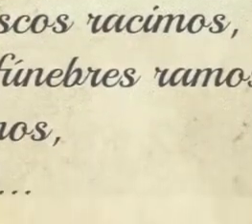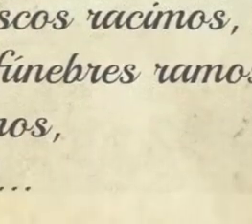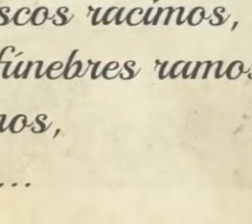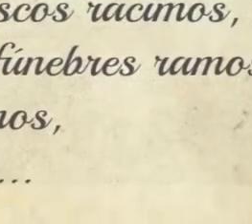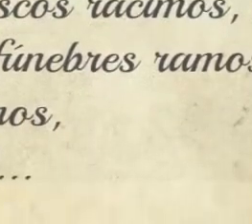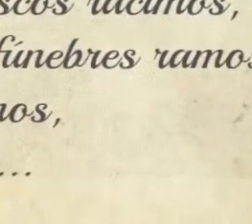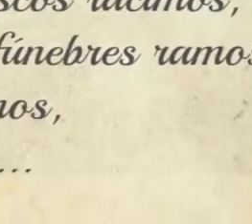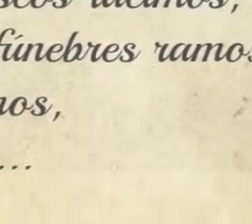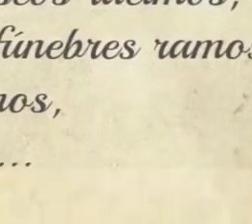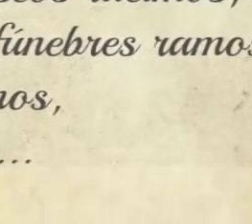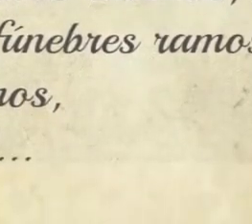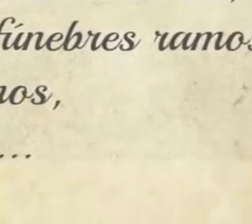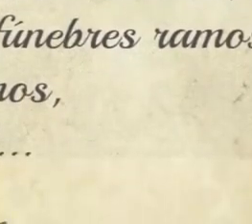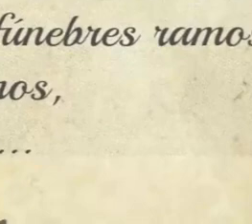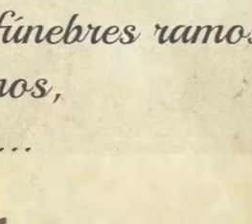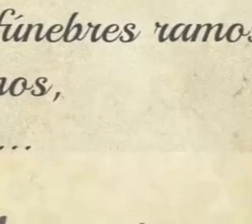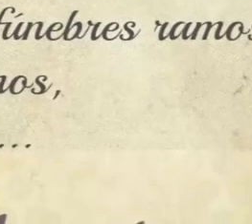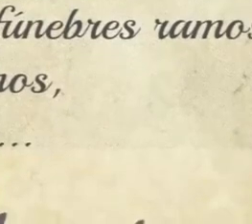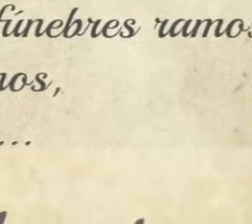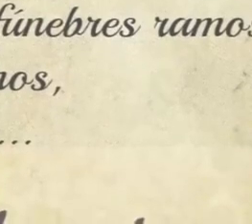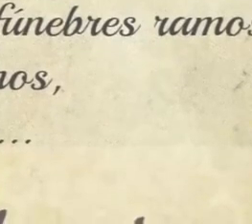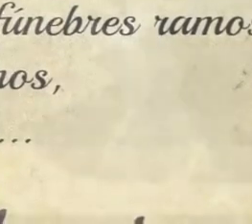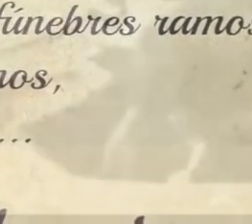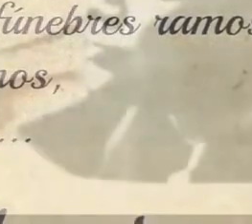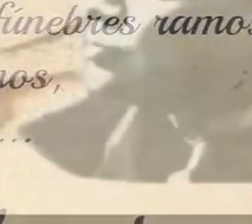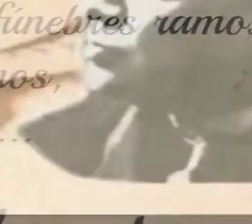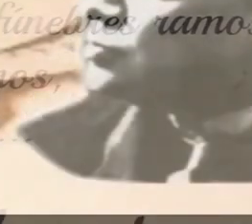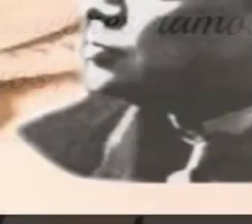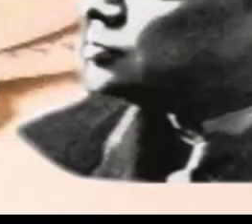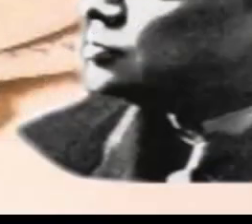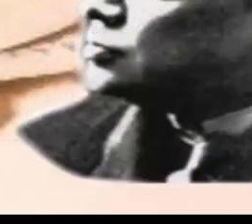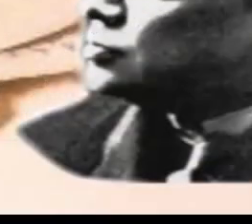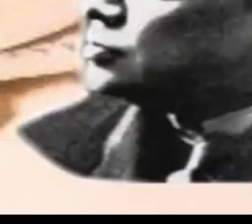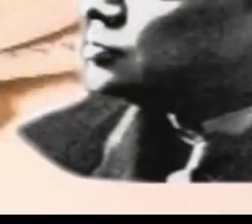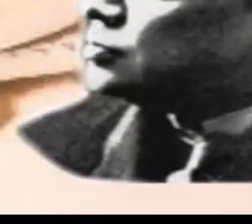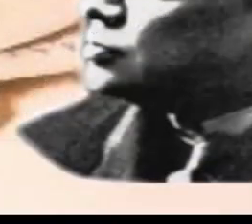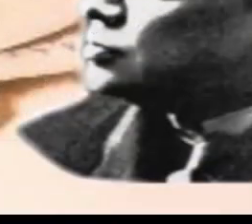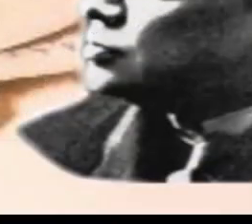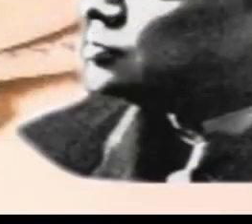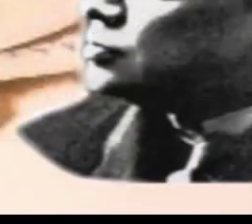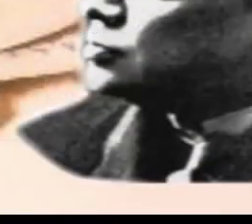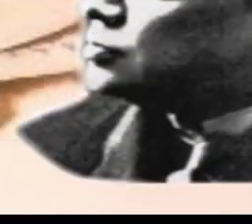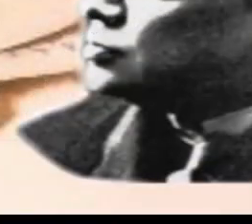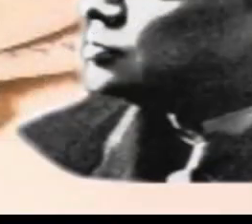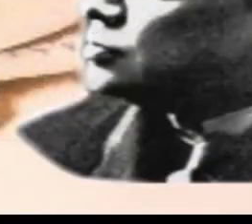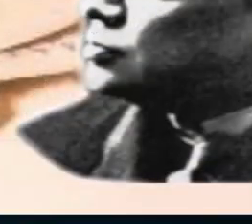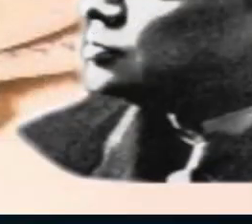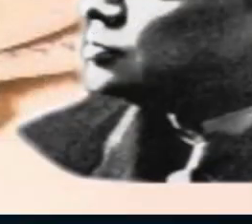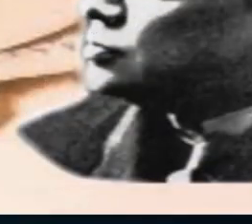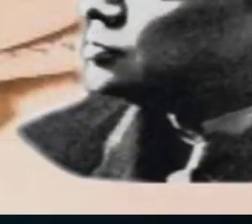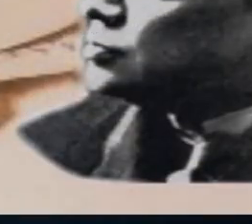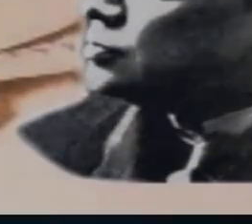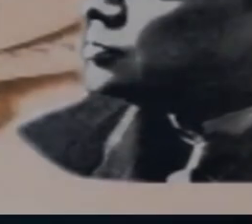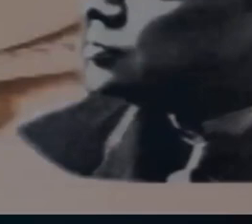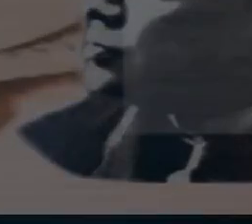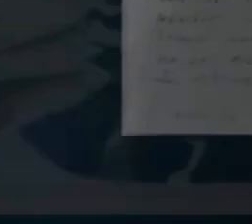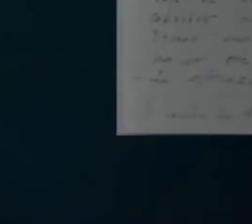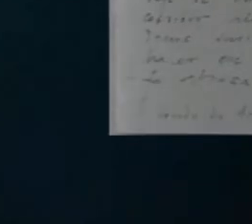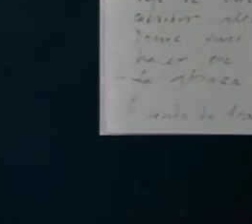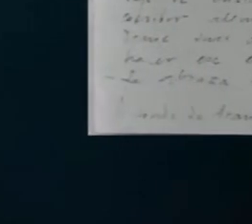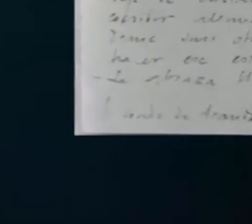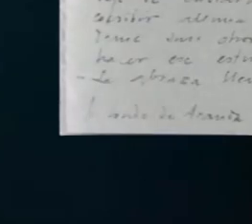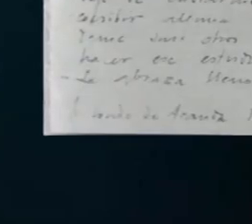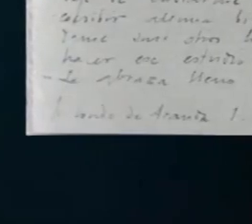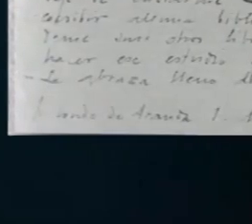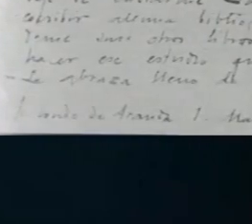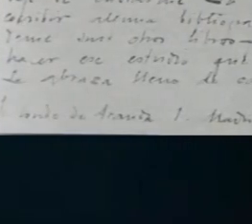nombrado Príncipe de las Letras Castellanas. Escribió sobre tantos y variados temas que aún se siguen